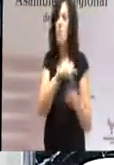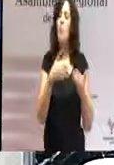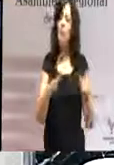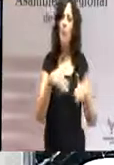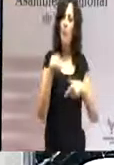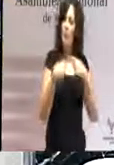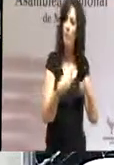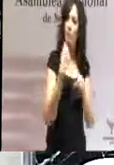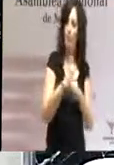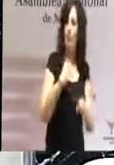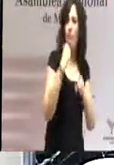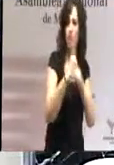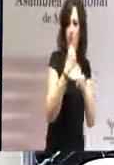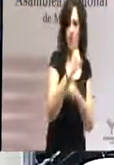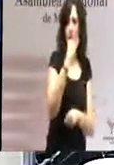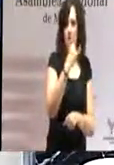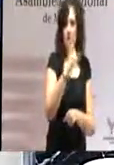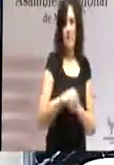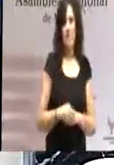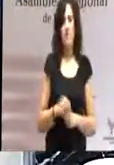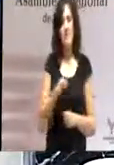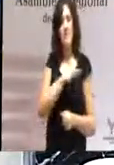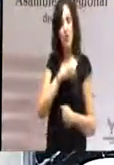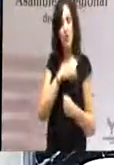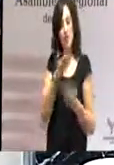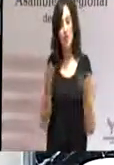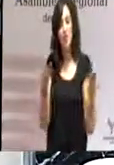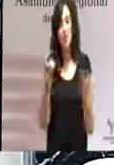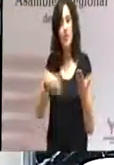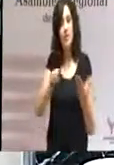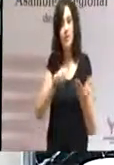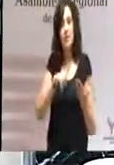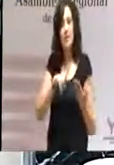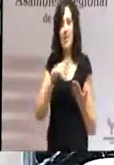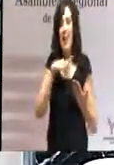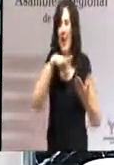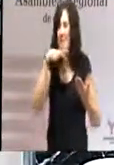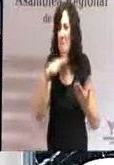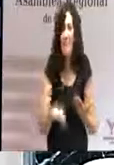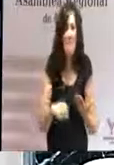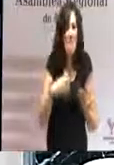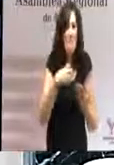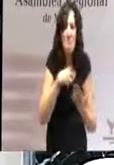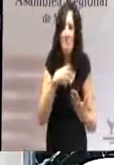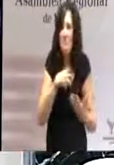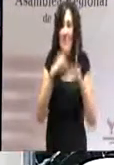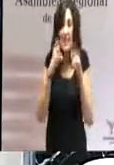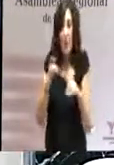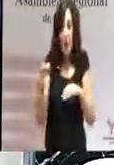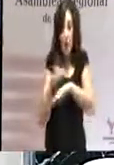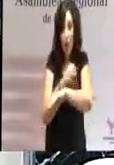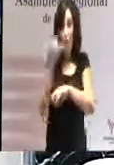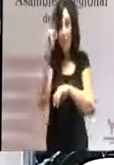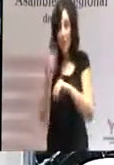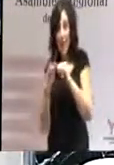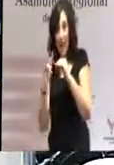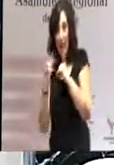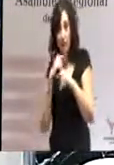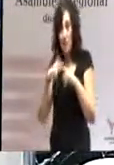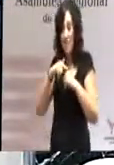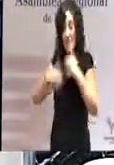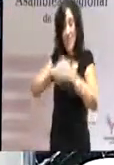Señorías, ustedes han sido incapaces de articular el corredor mediterráneo en 20 años, incapaces de